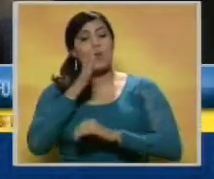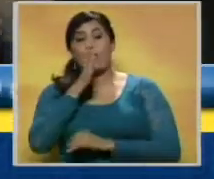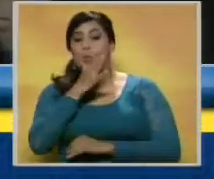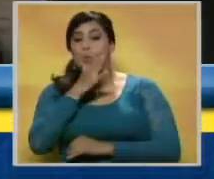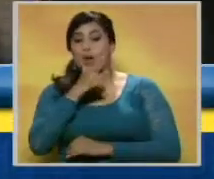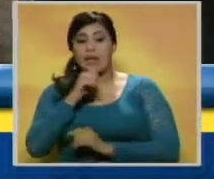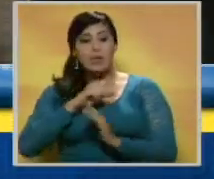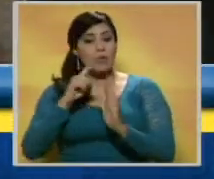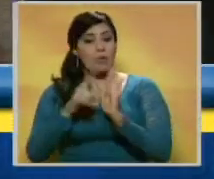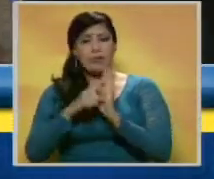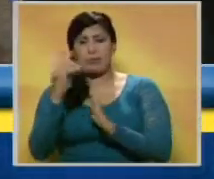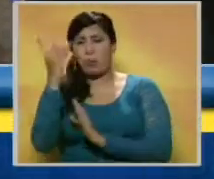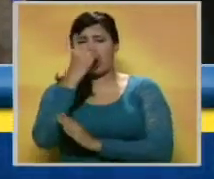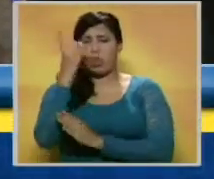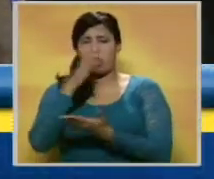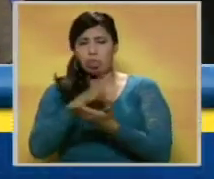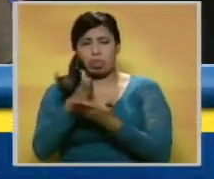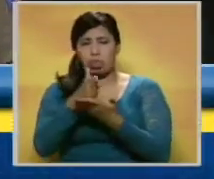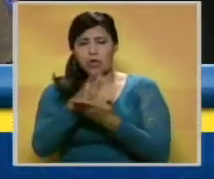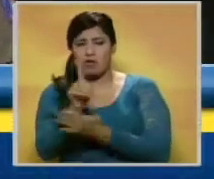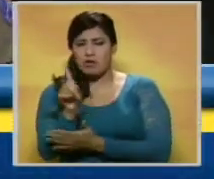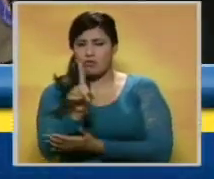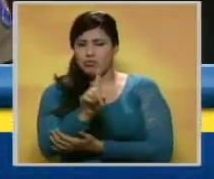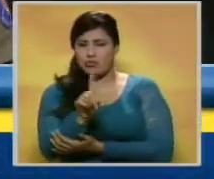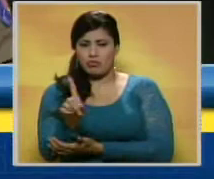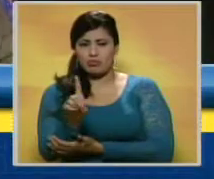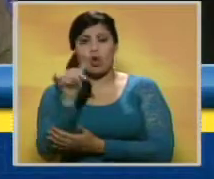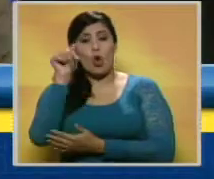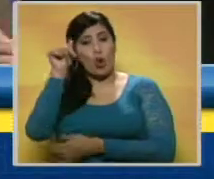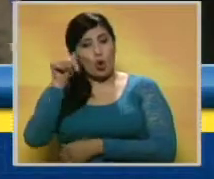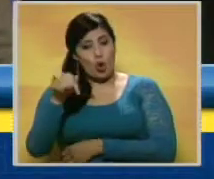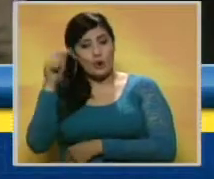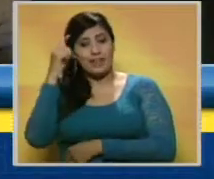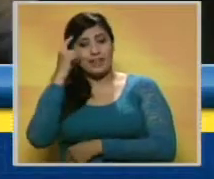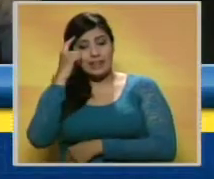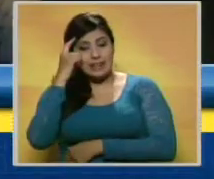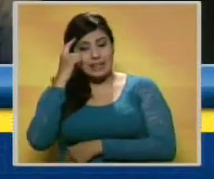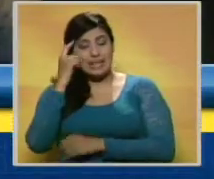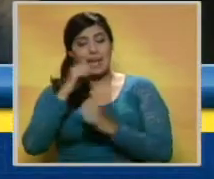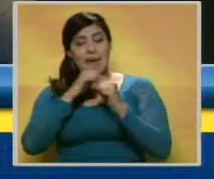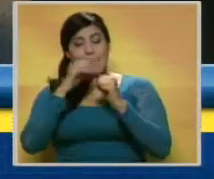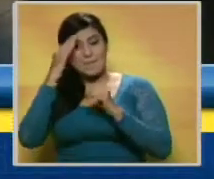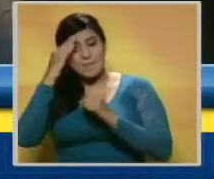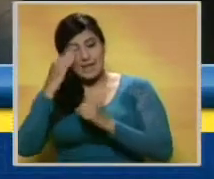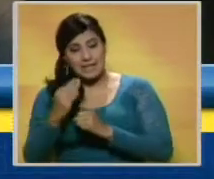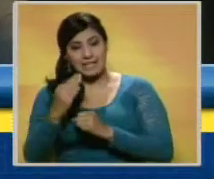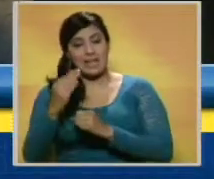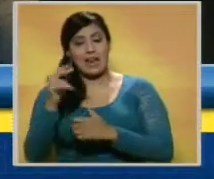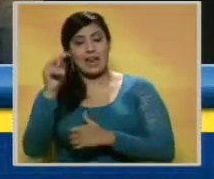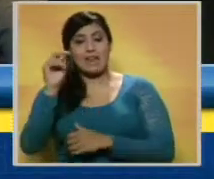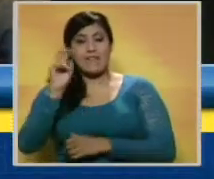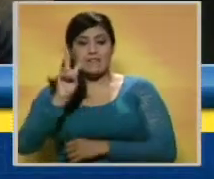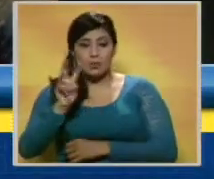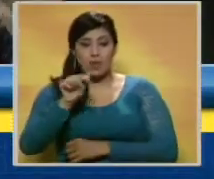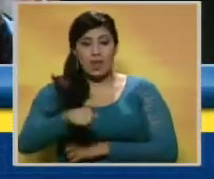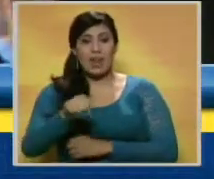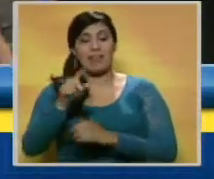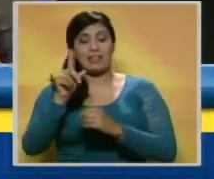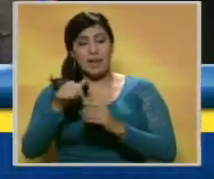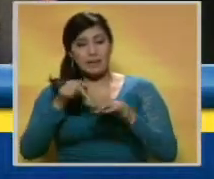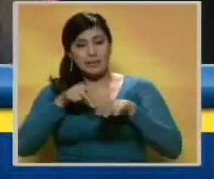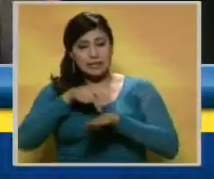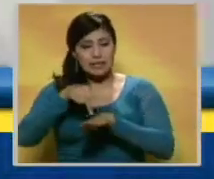haber absoluta duda. Hoy, en el seno de la Fuerza Armada Nacional Bolivariana, del camino que